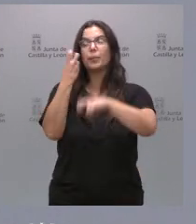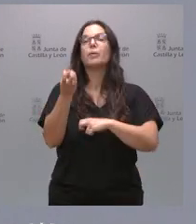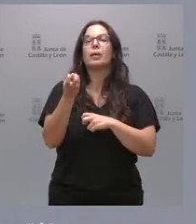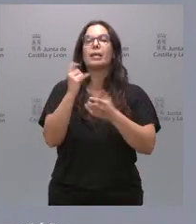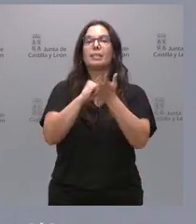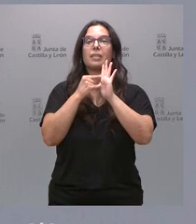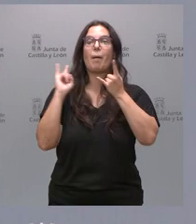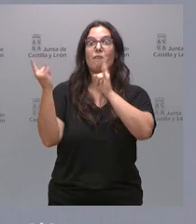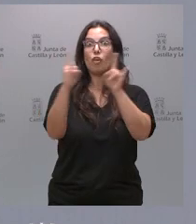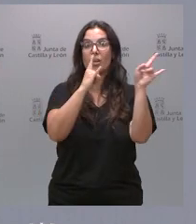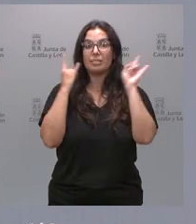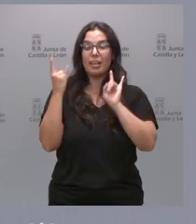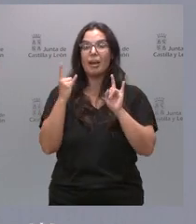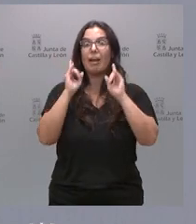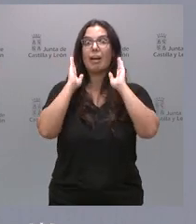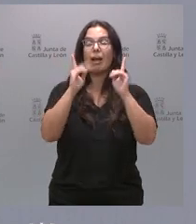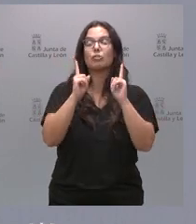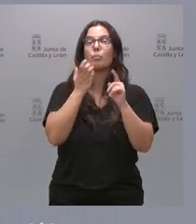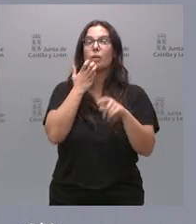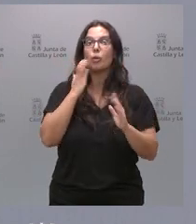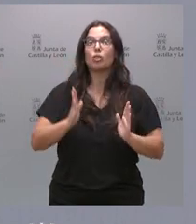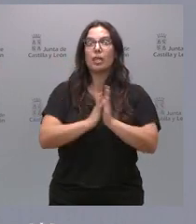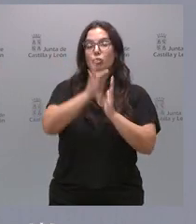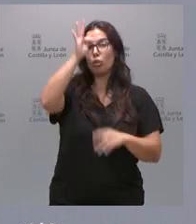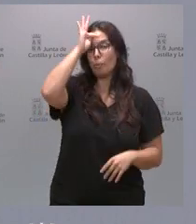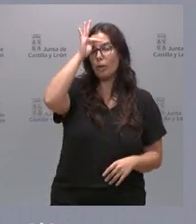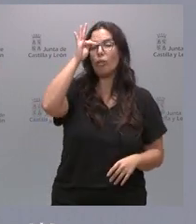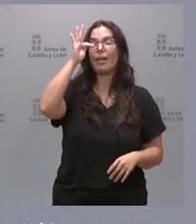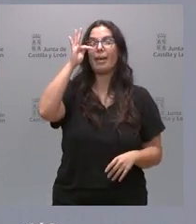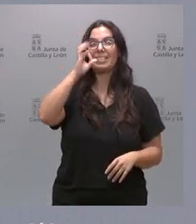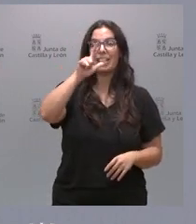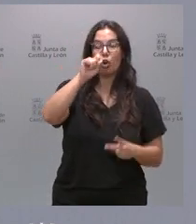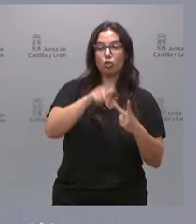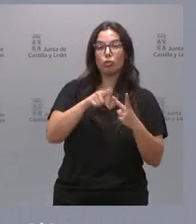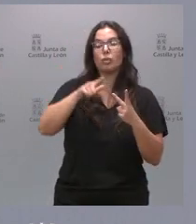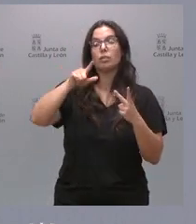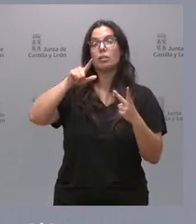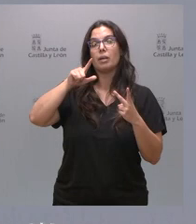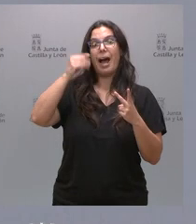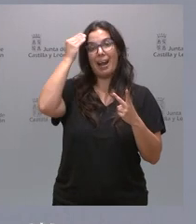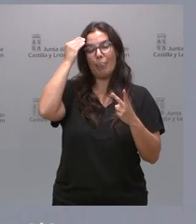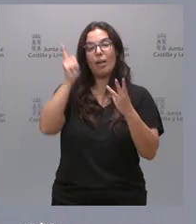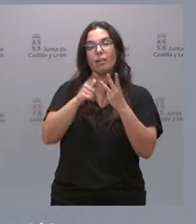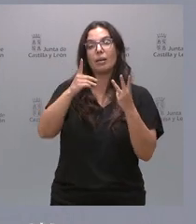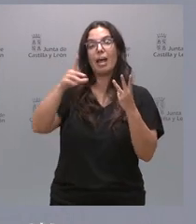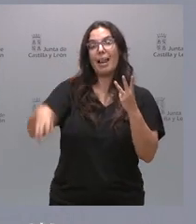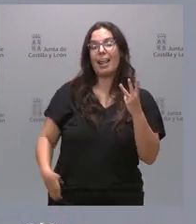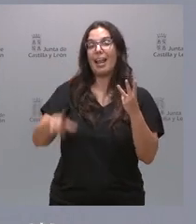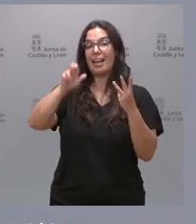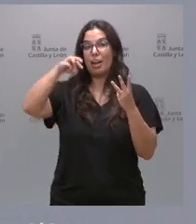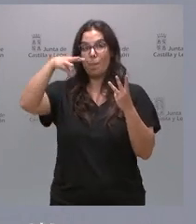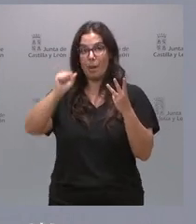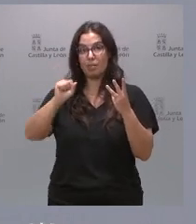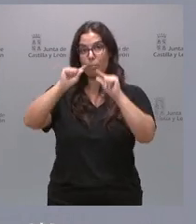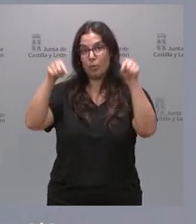forestales en este caso en Santo Domingo de Silos Aranda de duero y Lerma todo ello en Burgos se destinan 520.000 euros